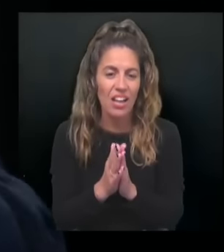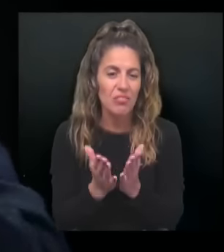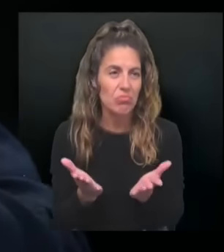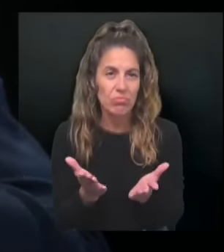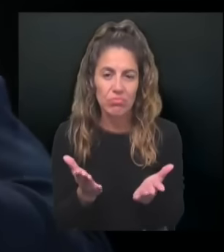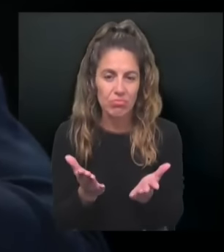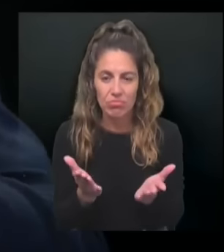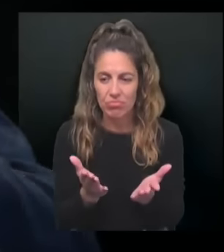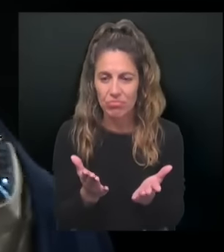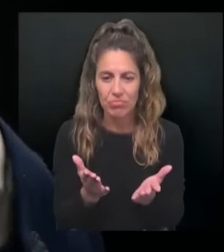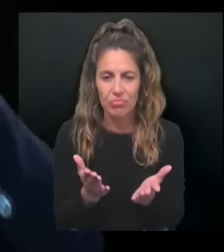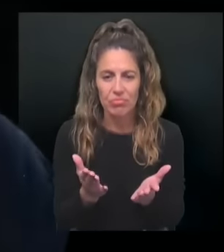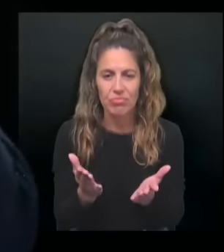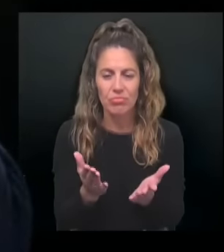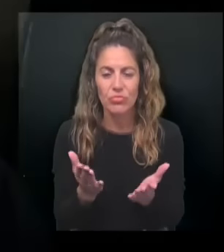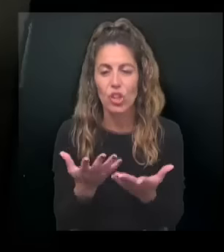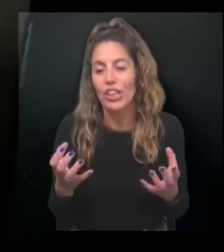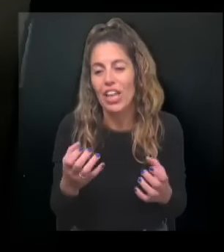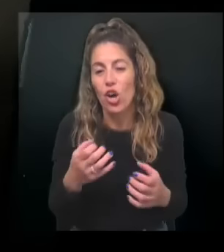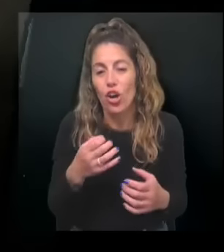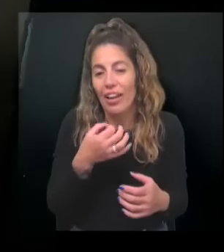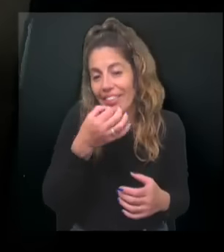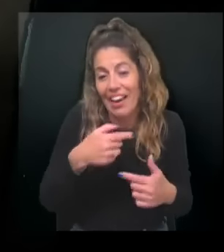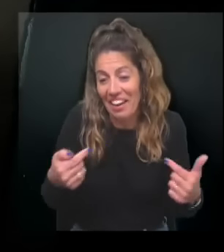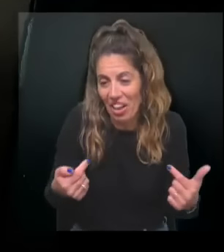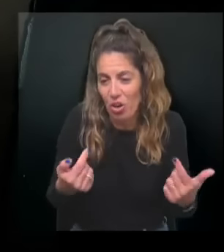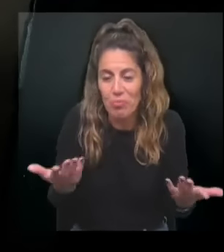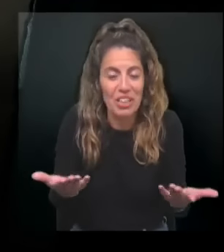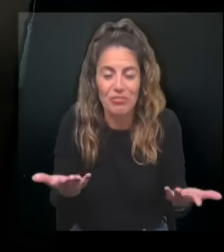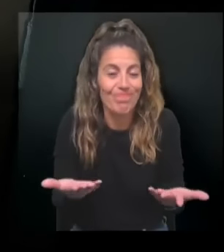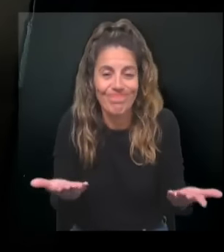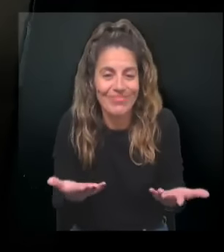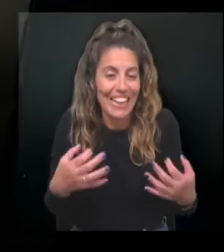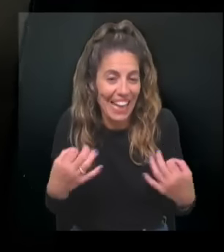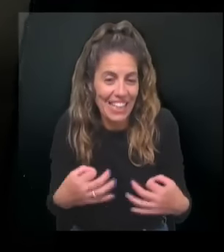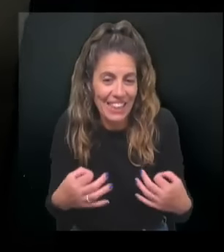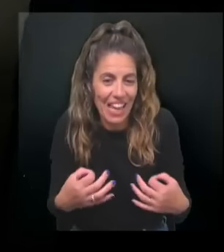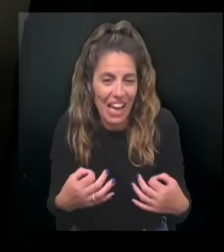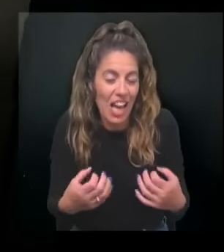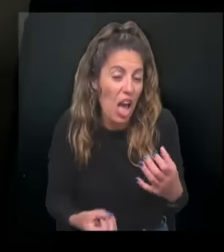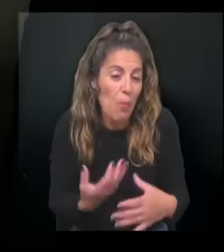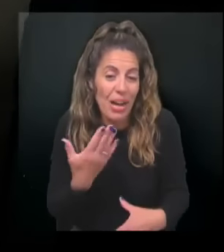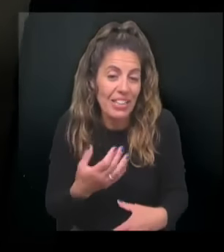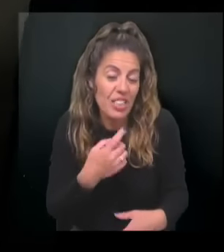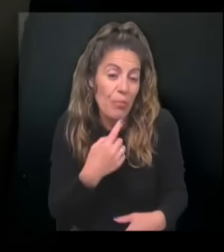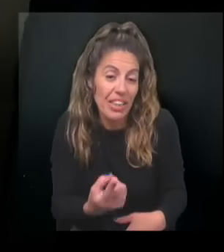que no los quiero comprometer tampoco, pero digo, por lo menos lo digo yo, una Iglesia que en realidad aparece para